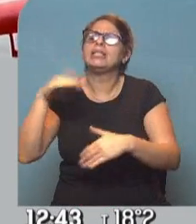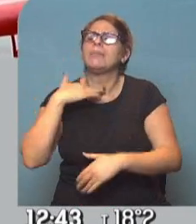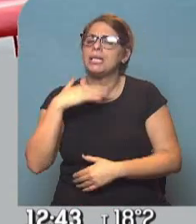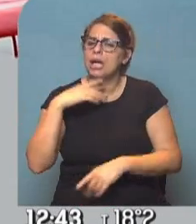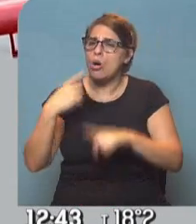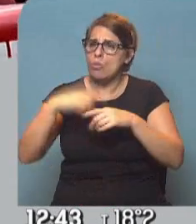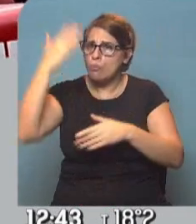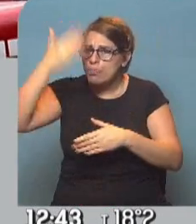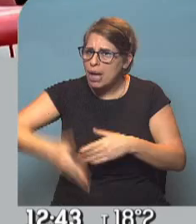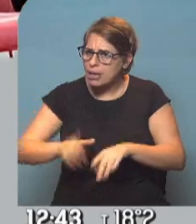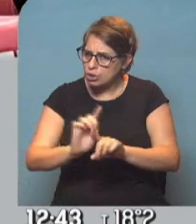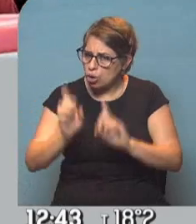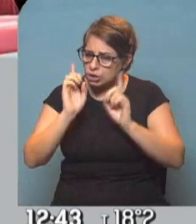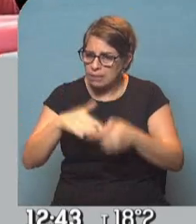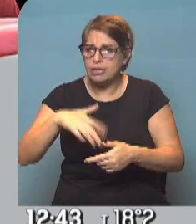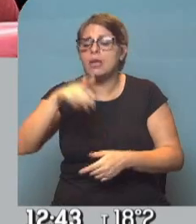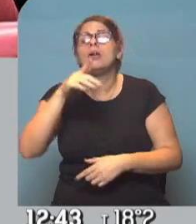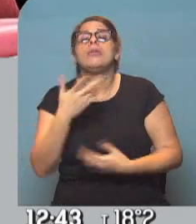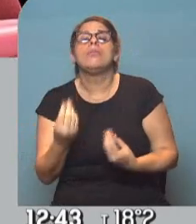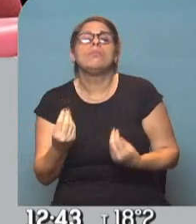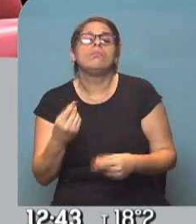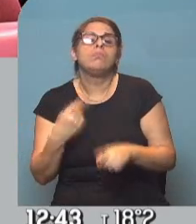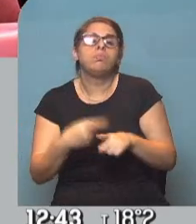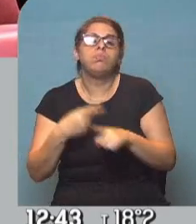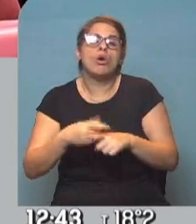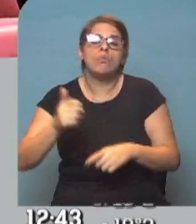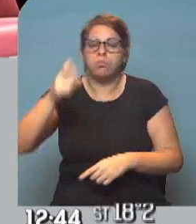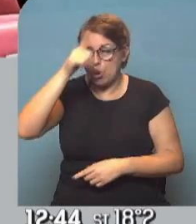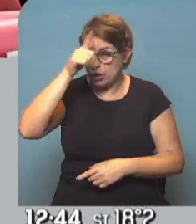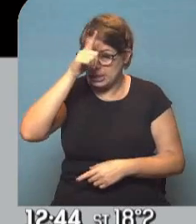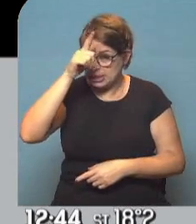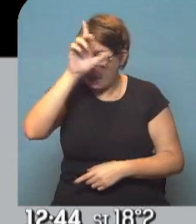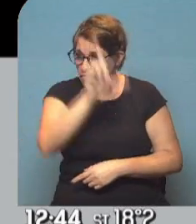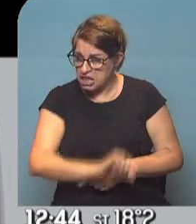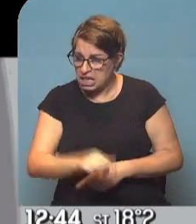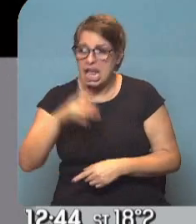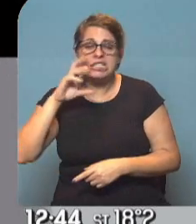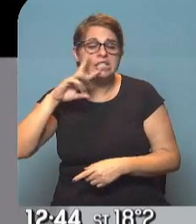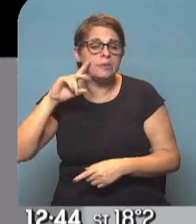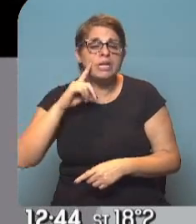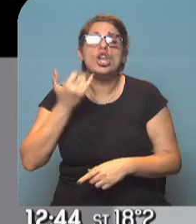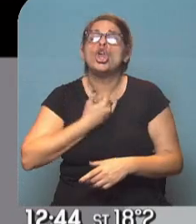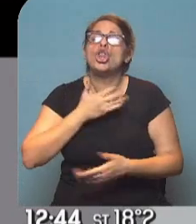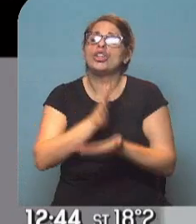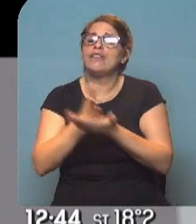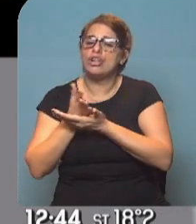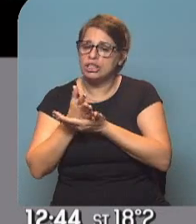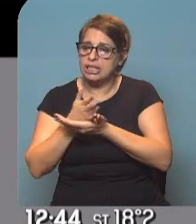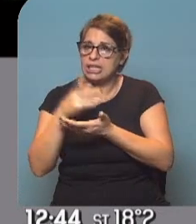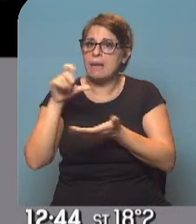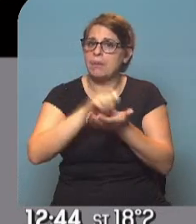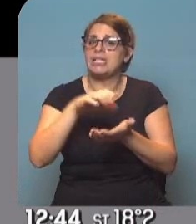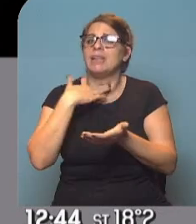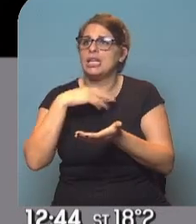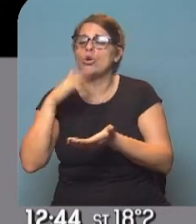muro, también por los guardias o la guardia civil y la guardia federal en la frontera con México.